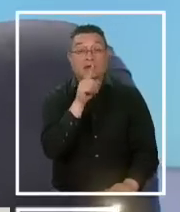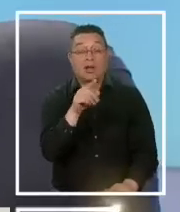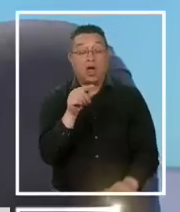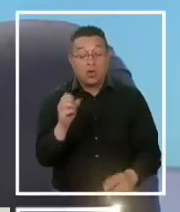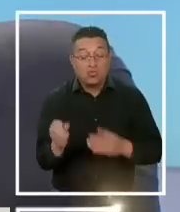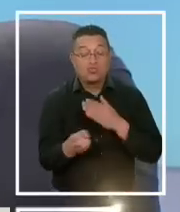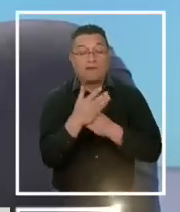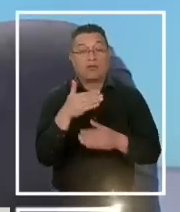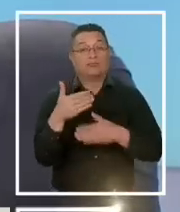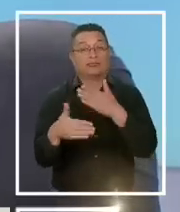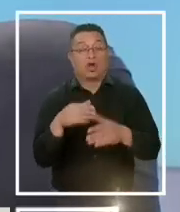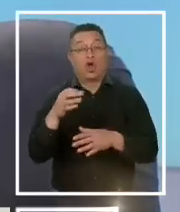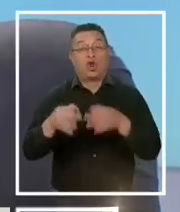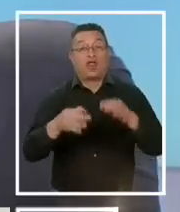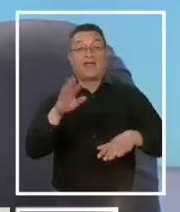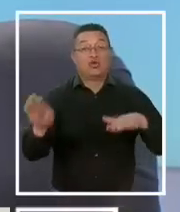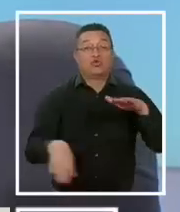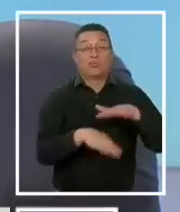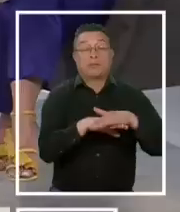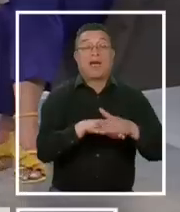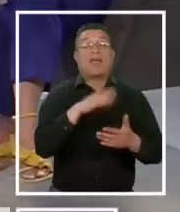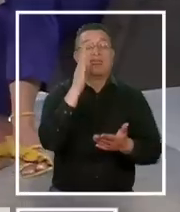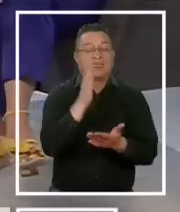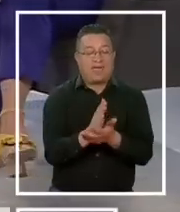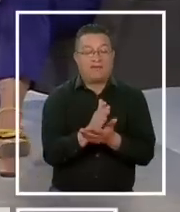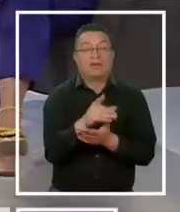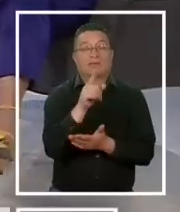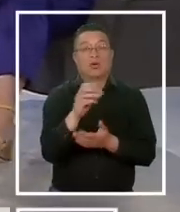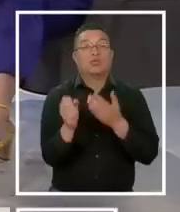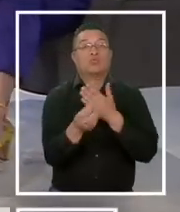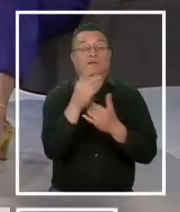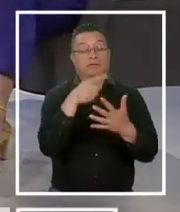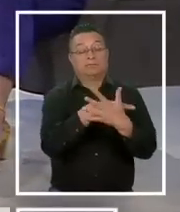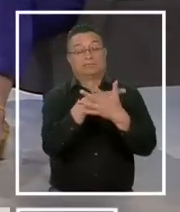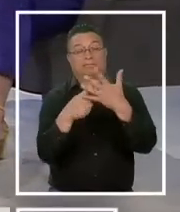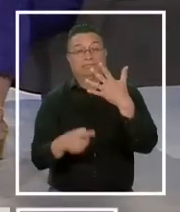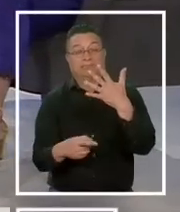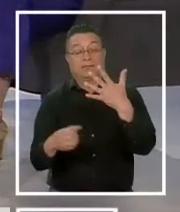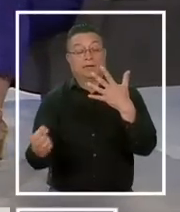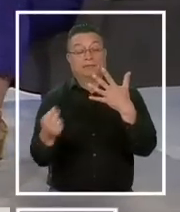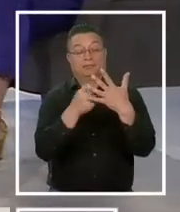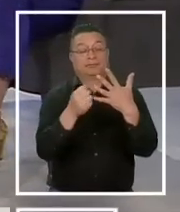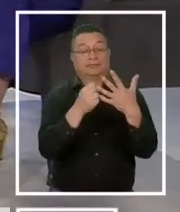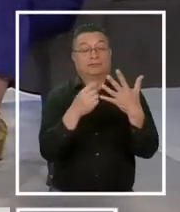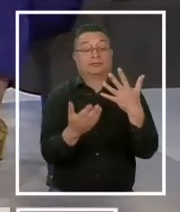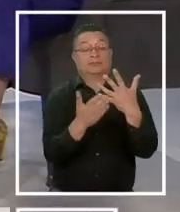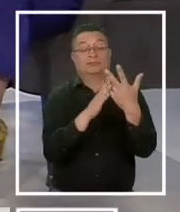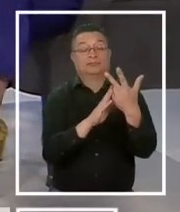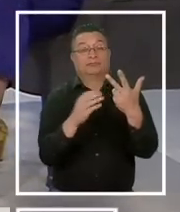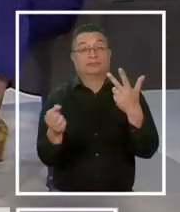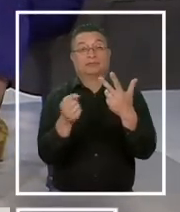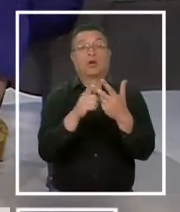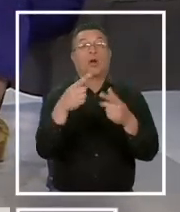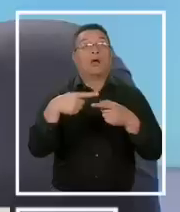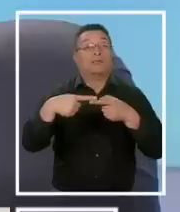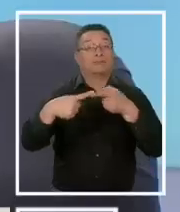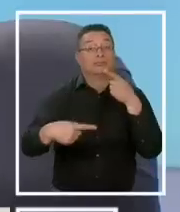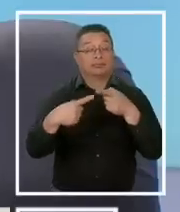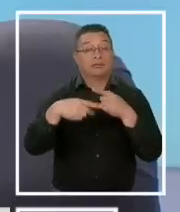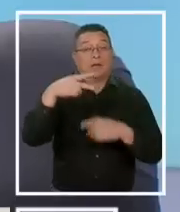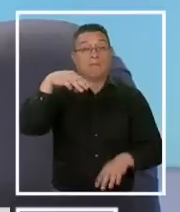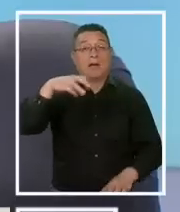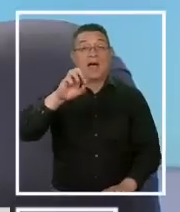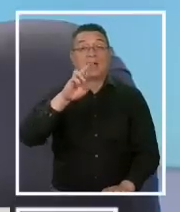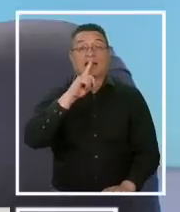cierto con la Corte Suprema que tiene que establecer una nueva quina pero también o completar la quina más bien cuán incompatible es que